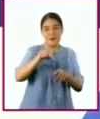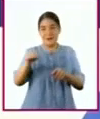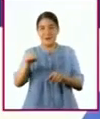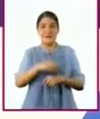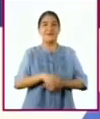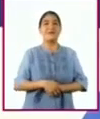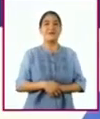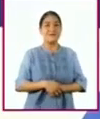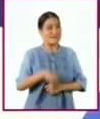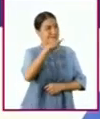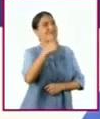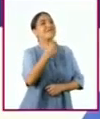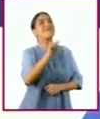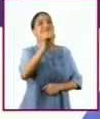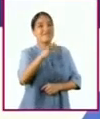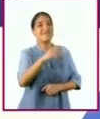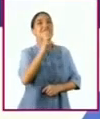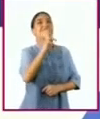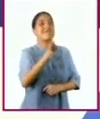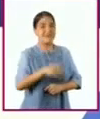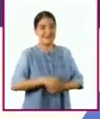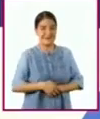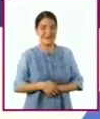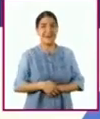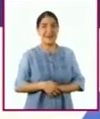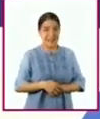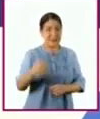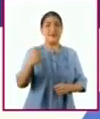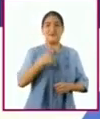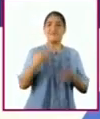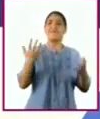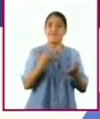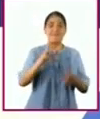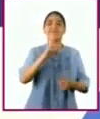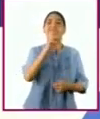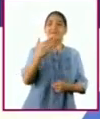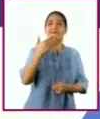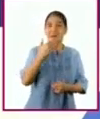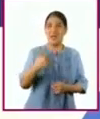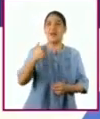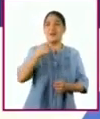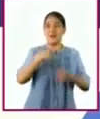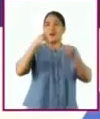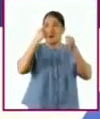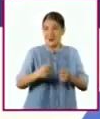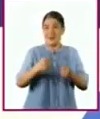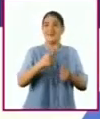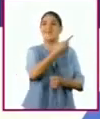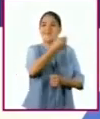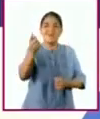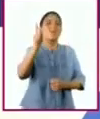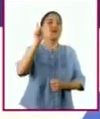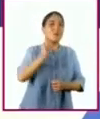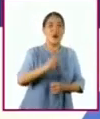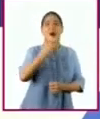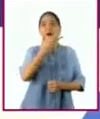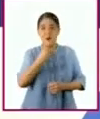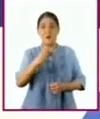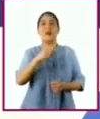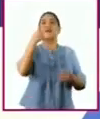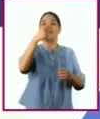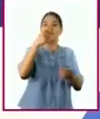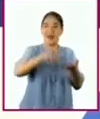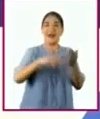¿Qué tal lo hiciste, Enrique? Las pude resolver y estoy seguro que todas y todos en casa también lo